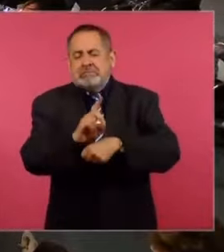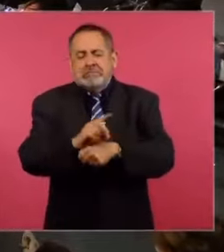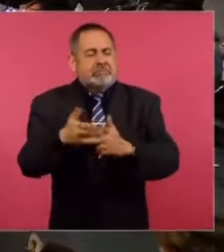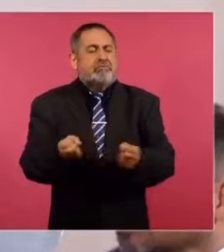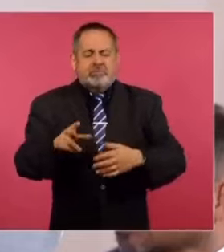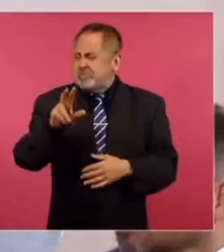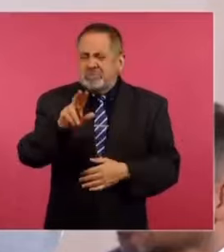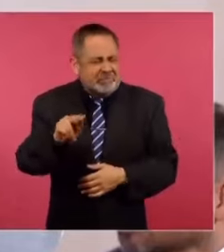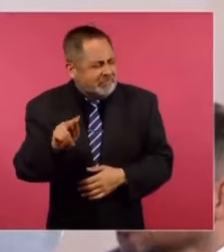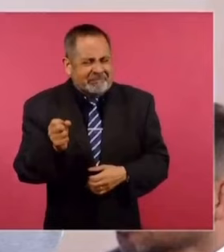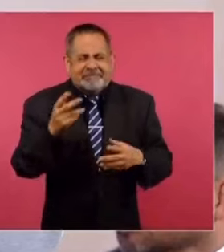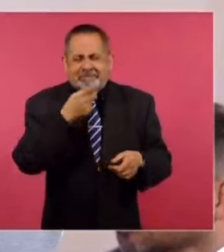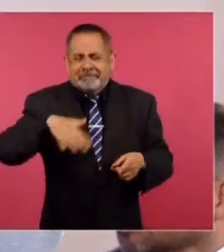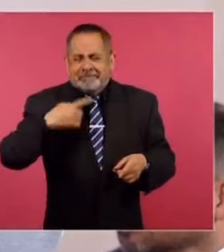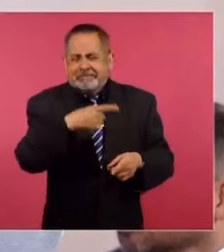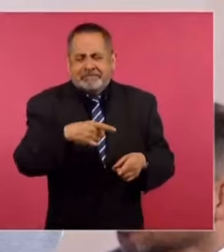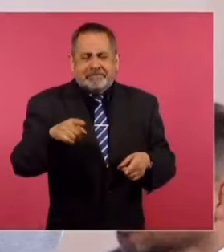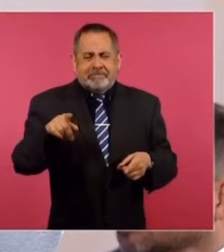¿80 qué?